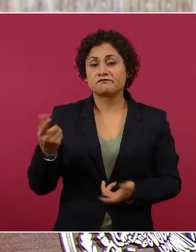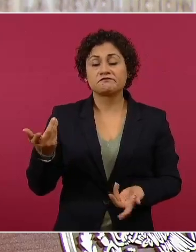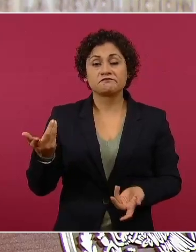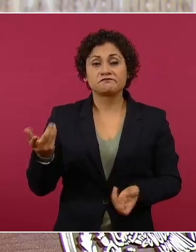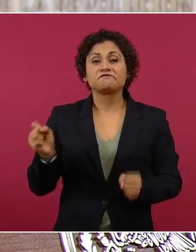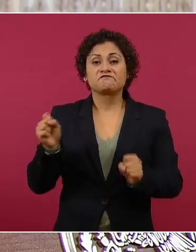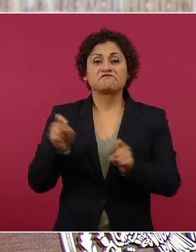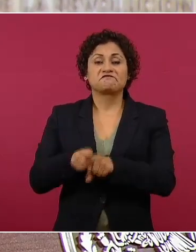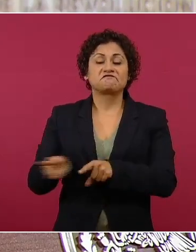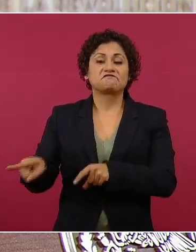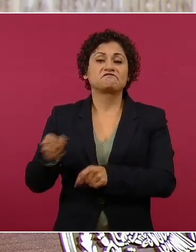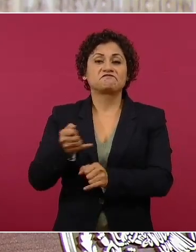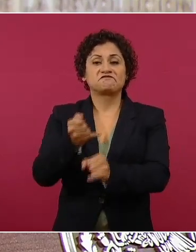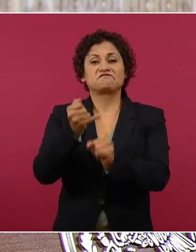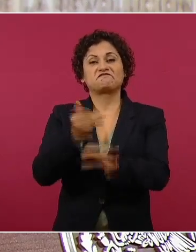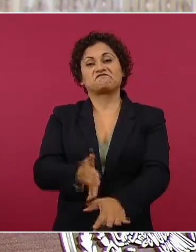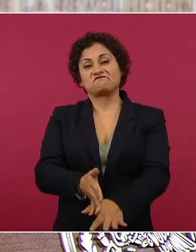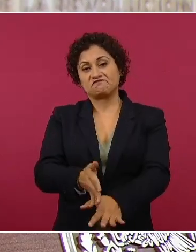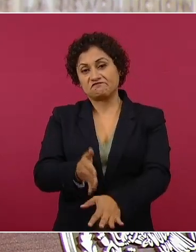cometer fraudes